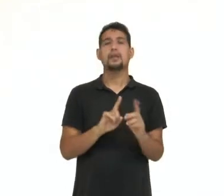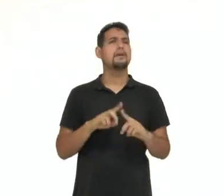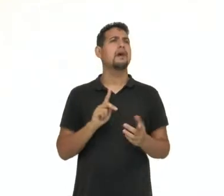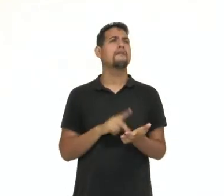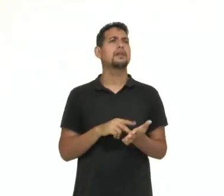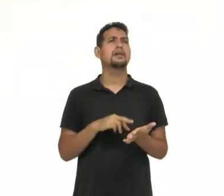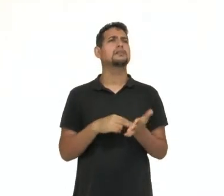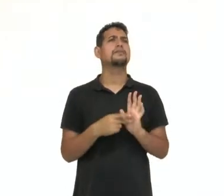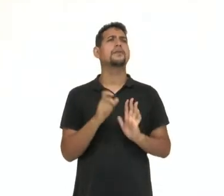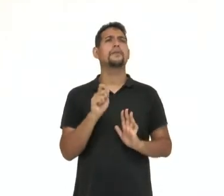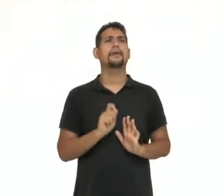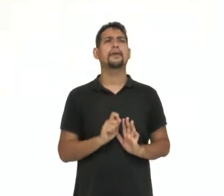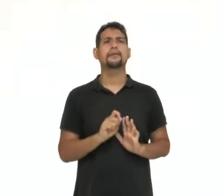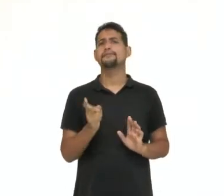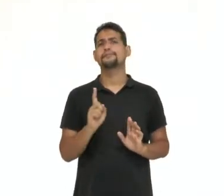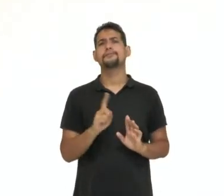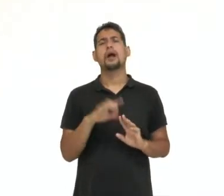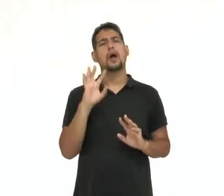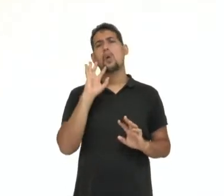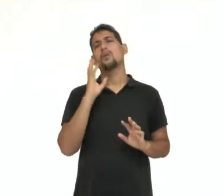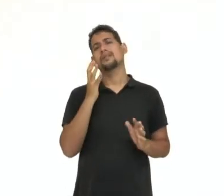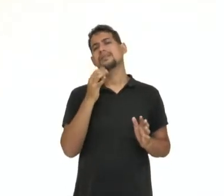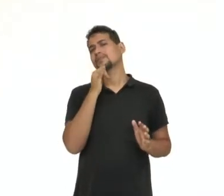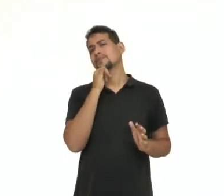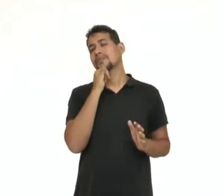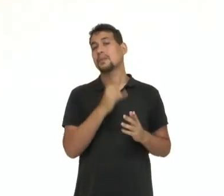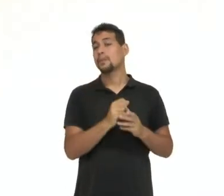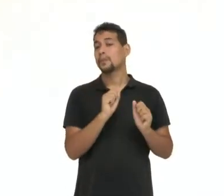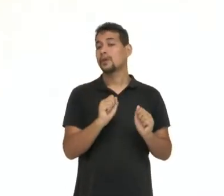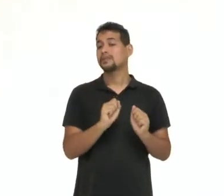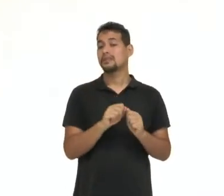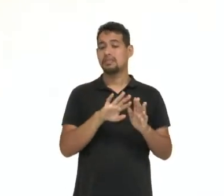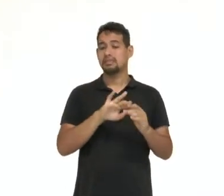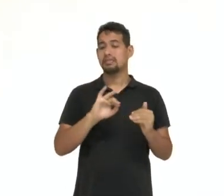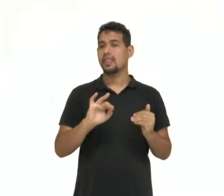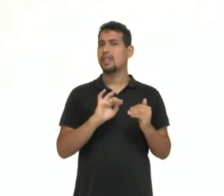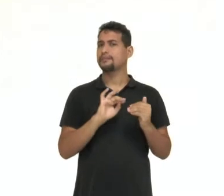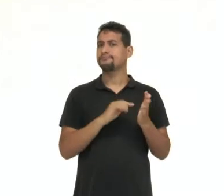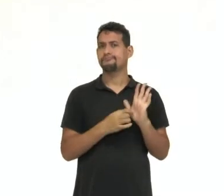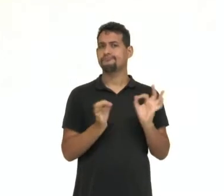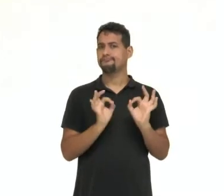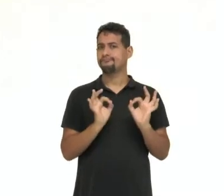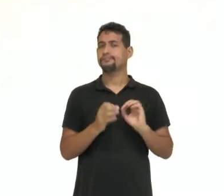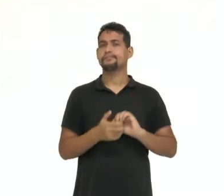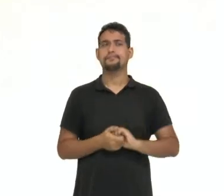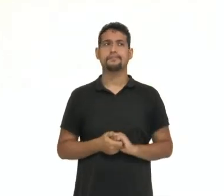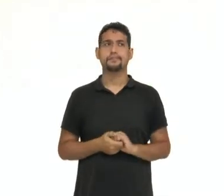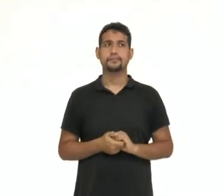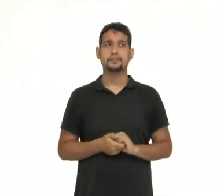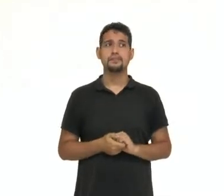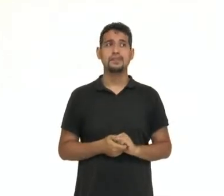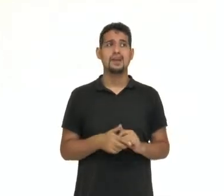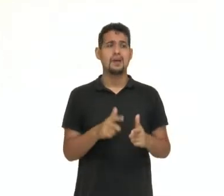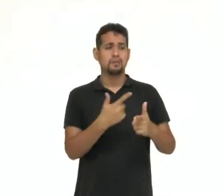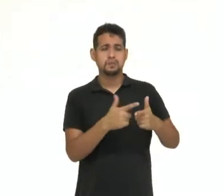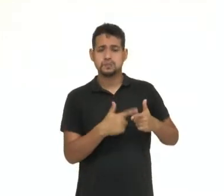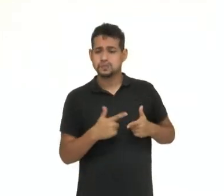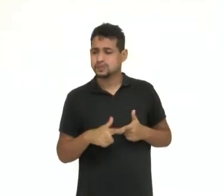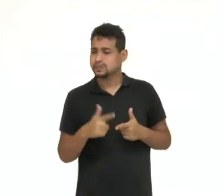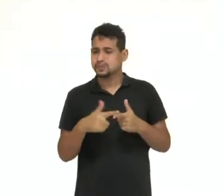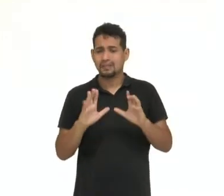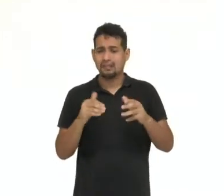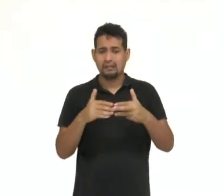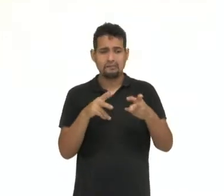que ninguno de estos acontecimientos puede usarse para demostrar nada. Por enormes que puedan